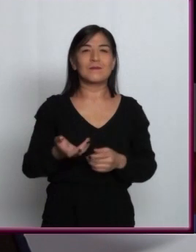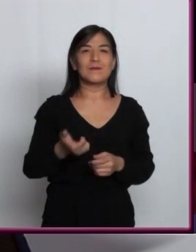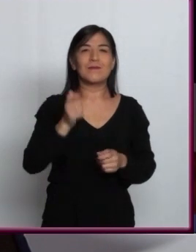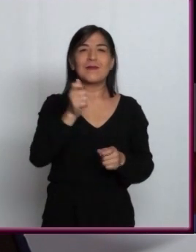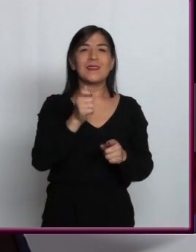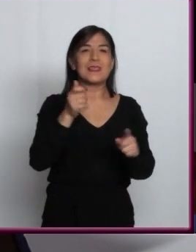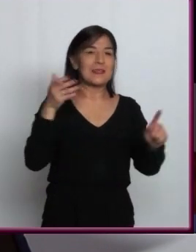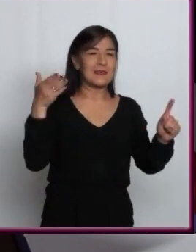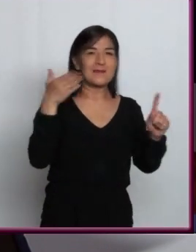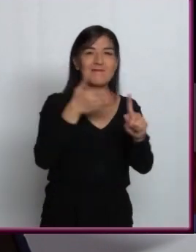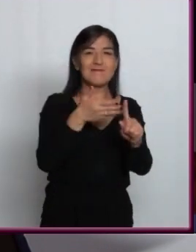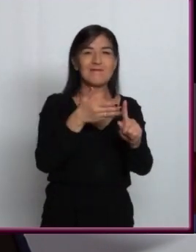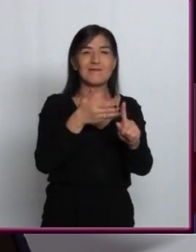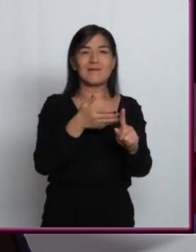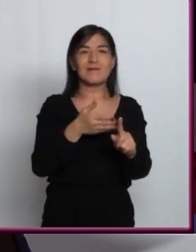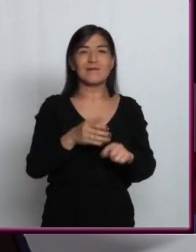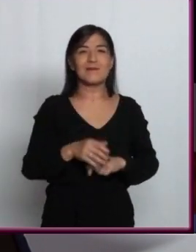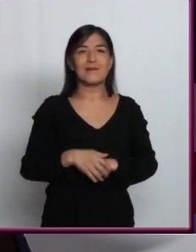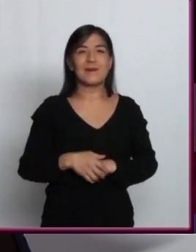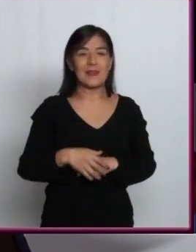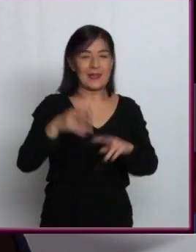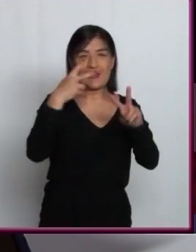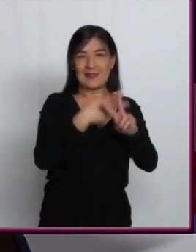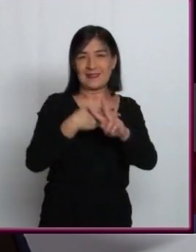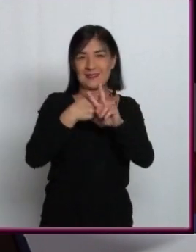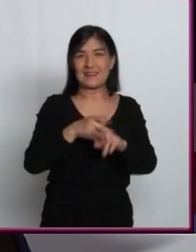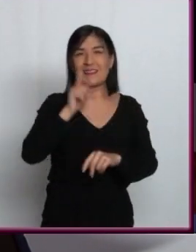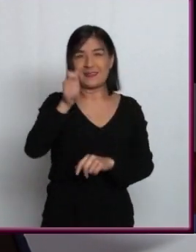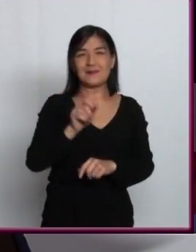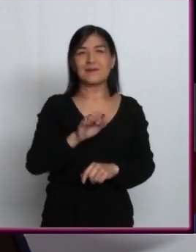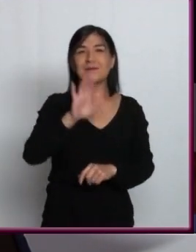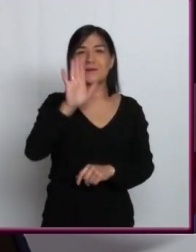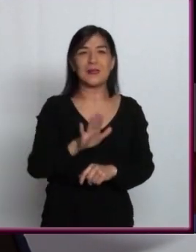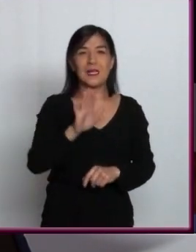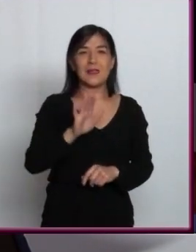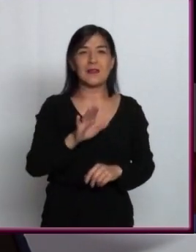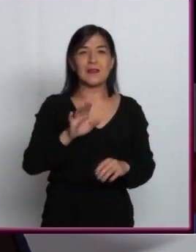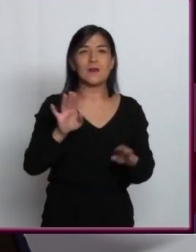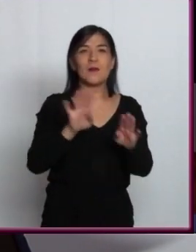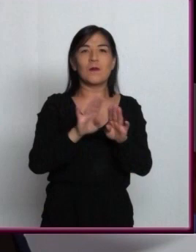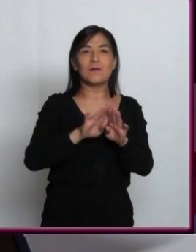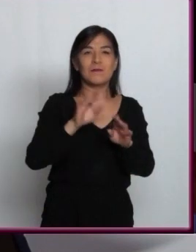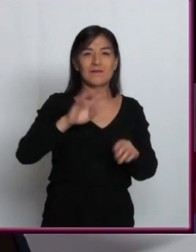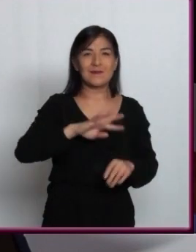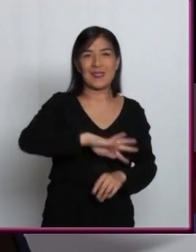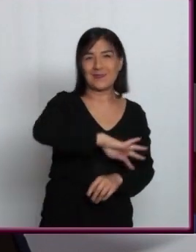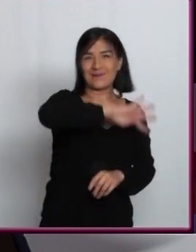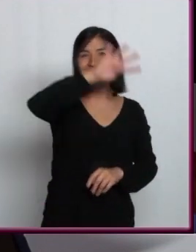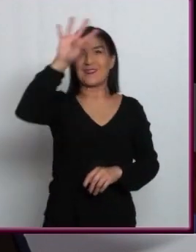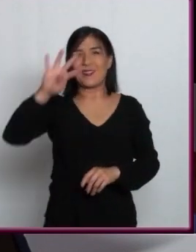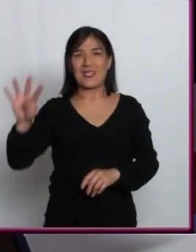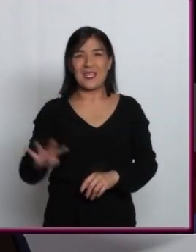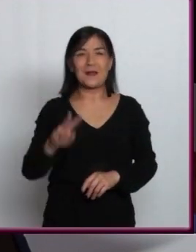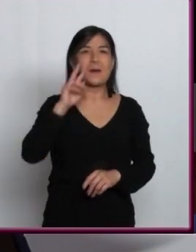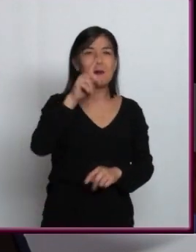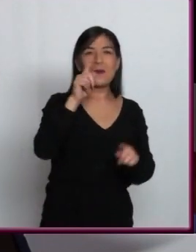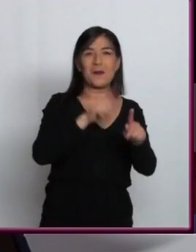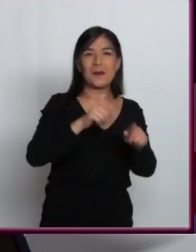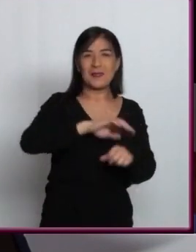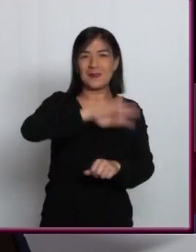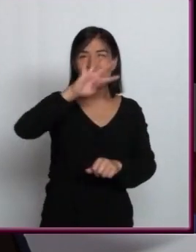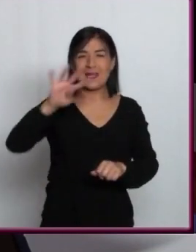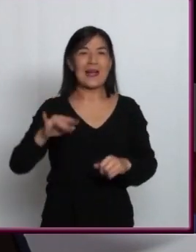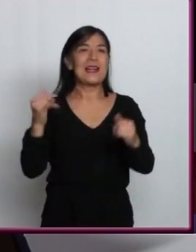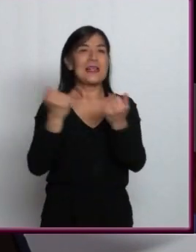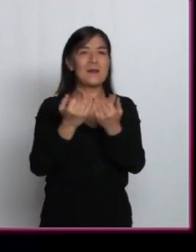el espectro de la estrella, es decir, es el equivalente al arco iris de la estrella. Pasamos la luz de la estrella a